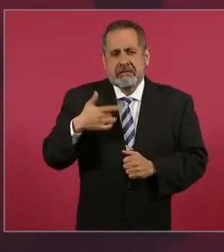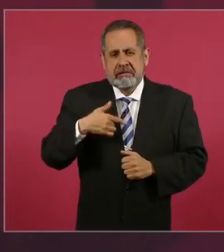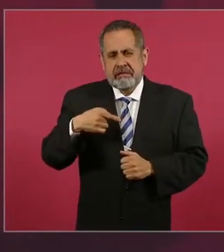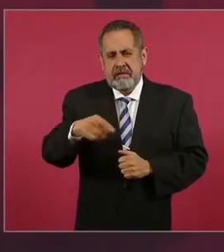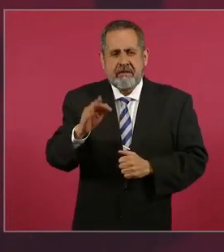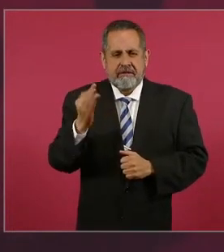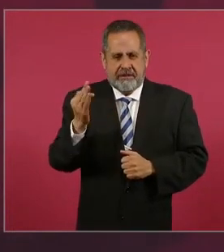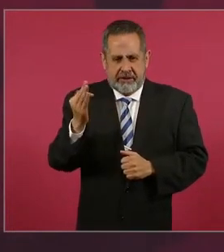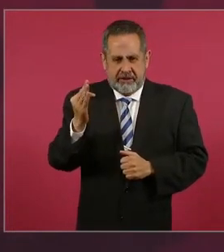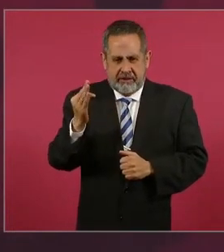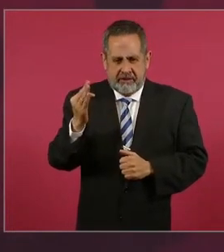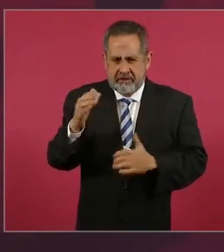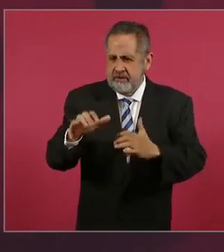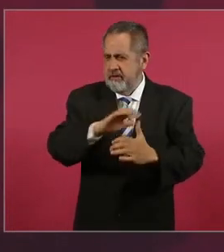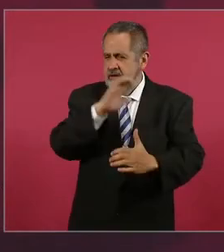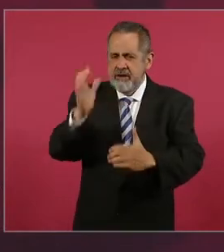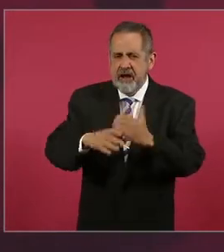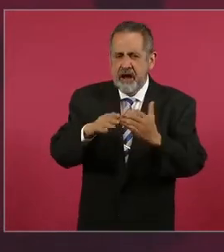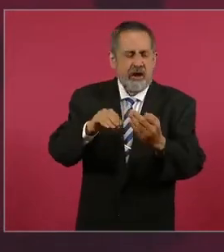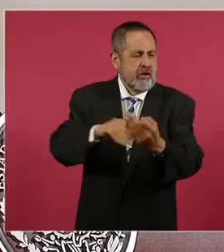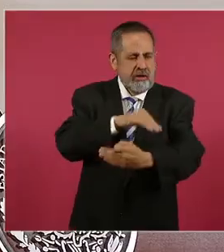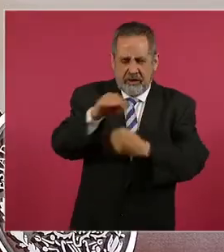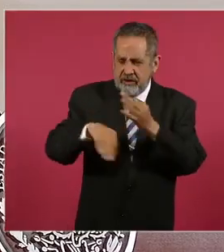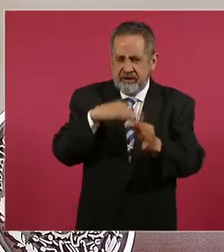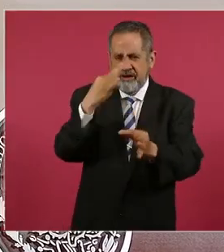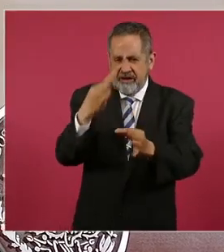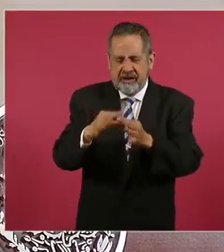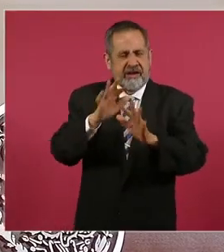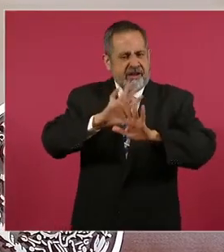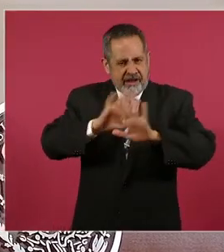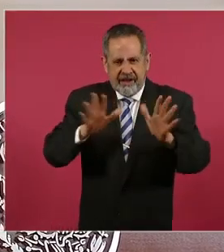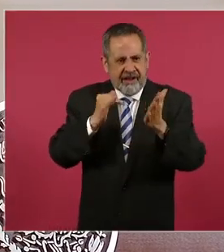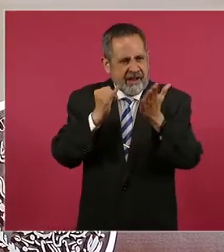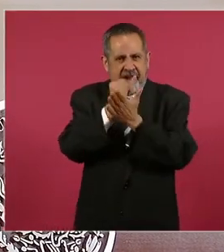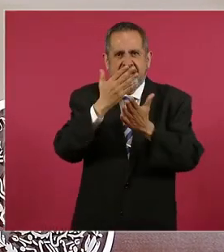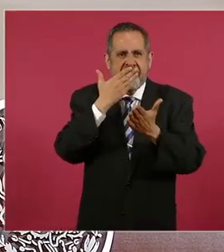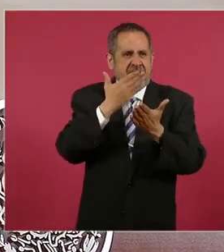finales de febrero estén todas ya operando.